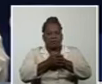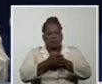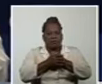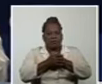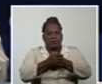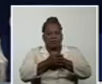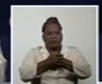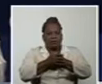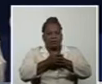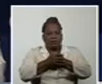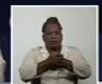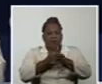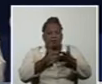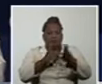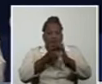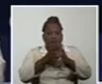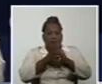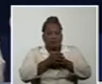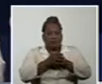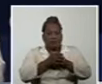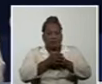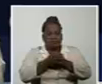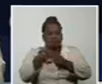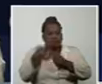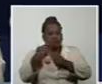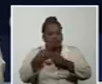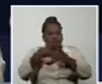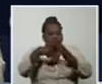de todas formas nosotros profundizamos.